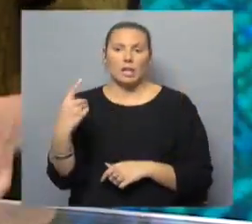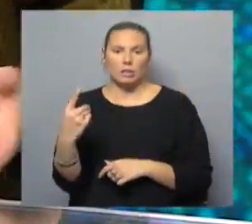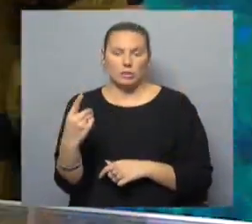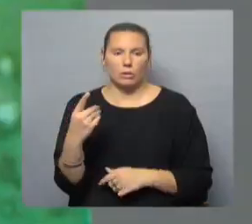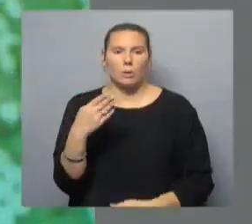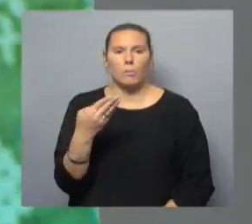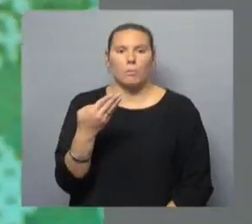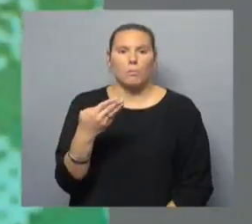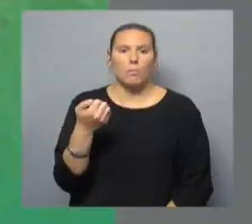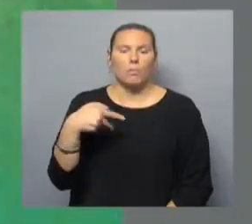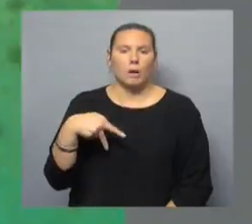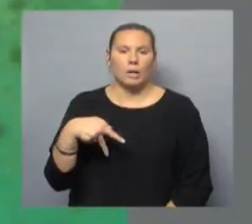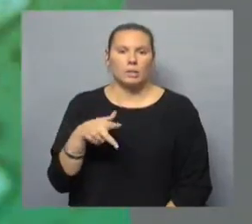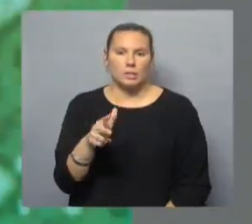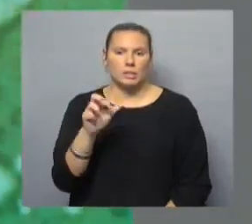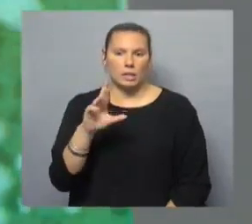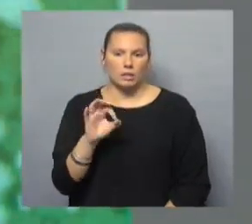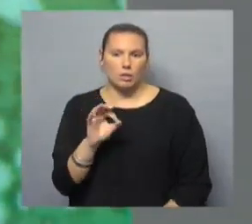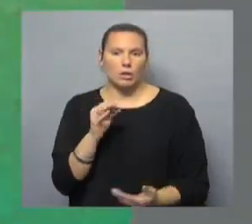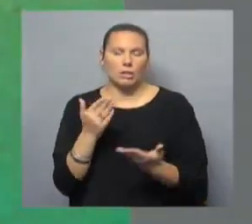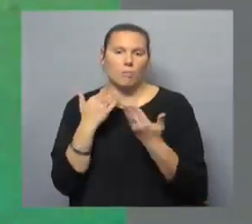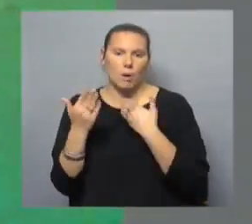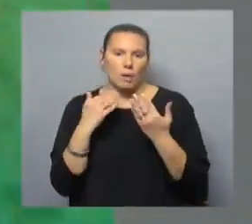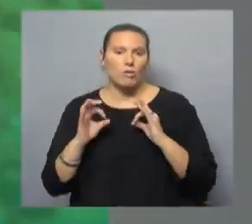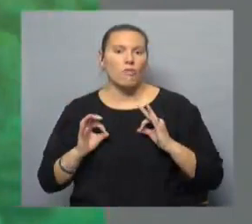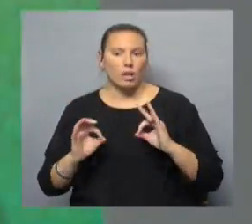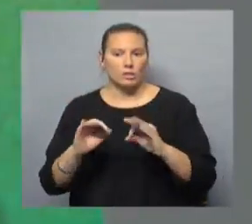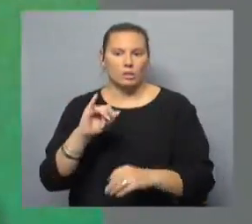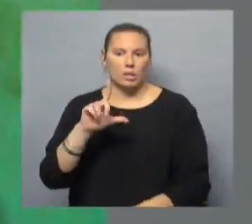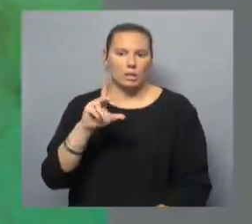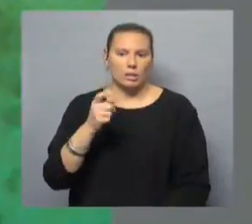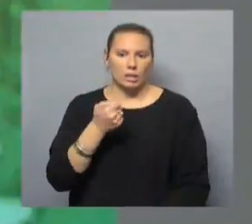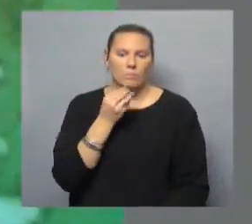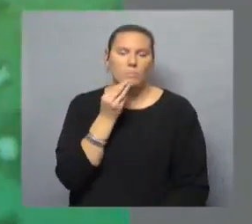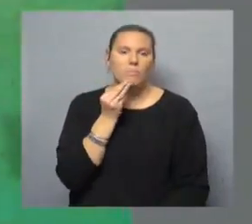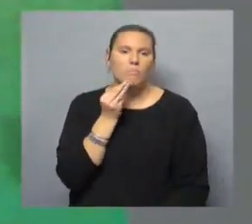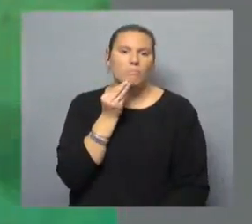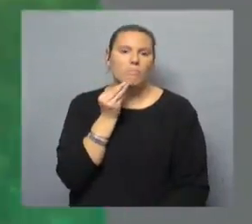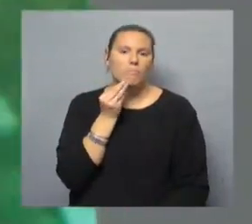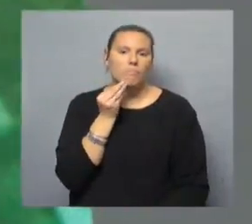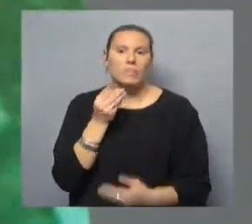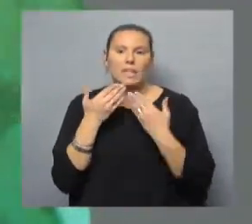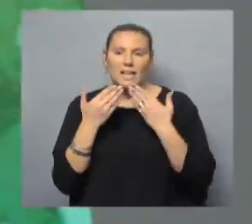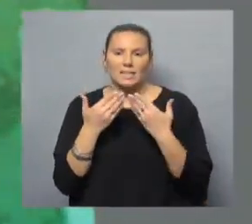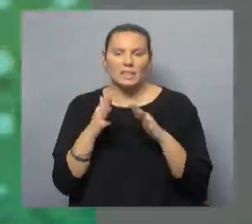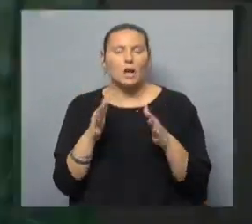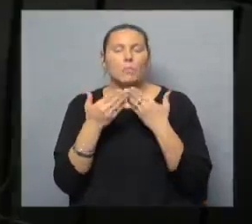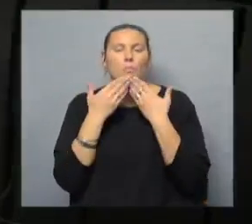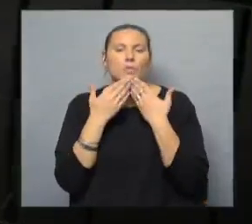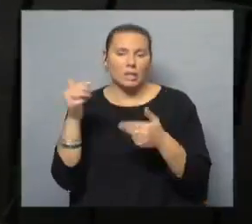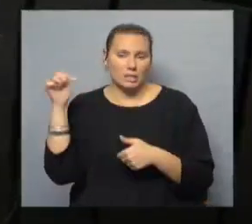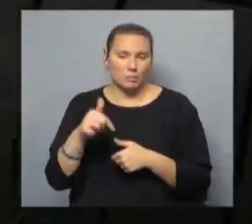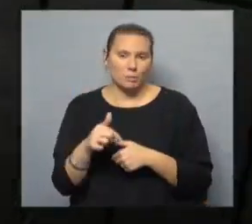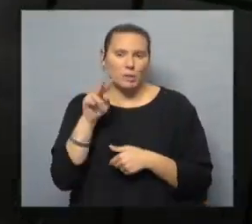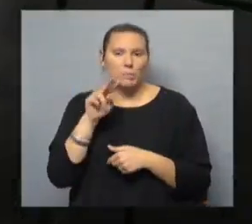Agustín Banchero. Un placer. Y estamos hablando de Las Vacaciones. Claro que sí. Gracias por la invitación. Agustín, muchas gracias por estar hoy acá